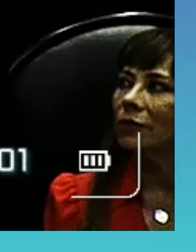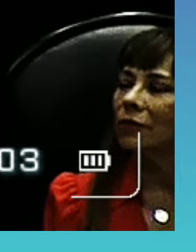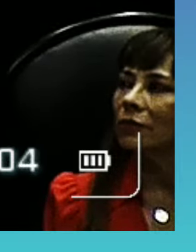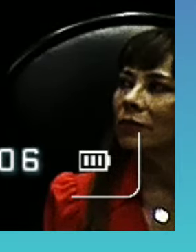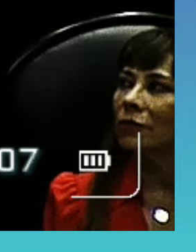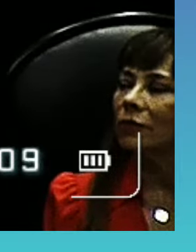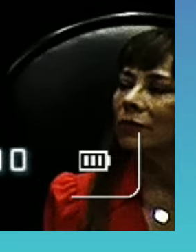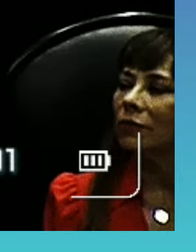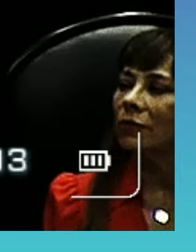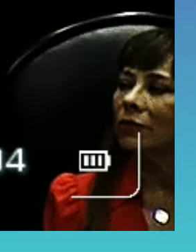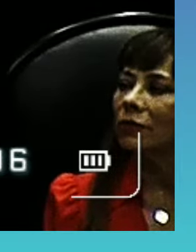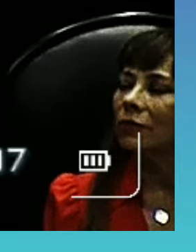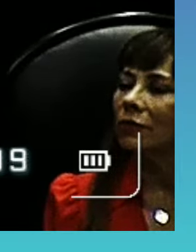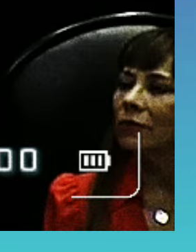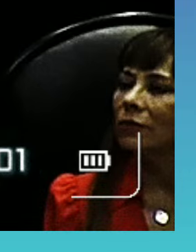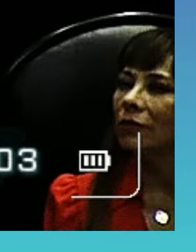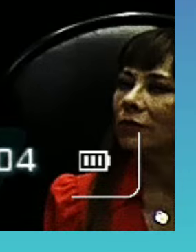Mayorías calificadas,